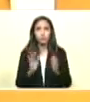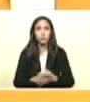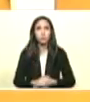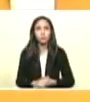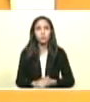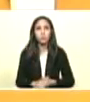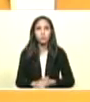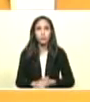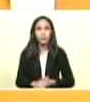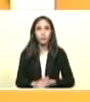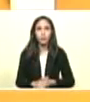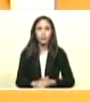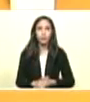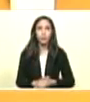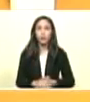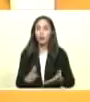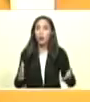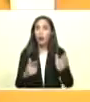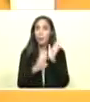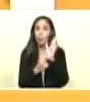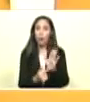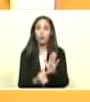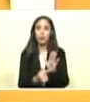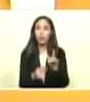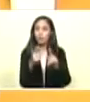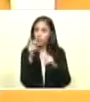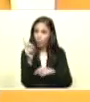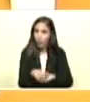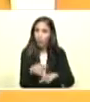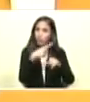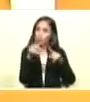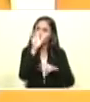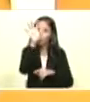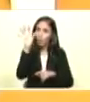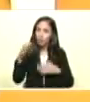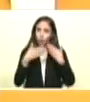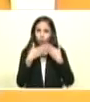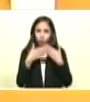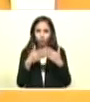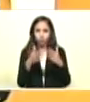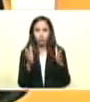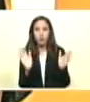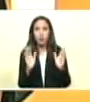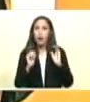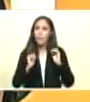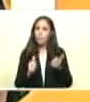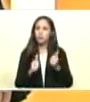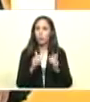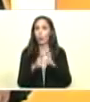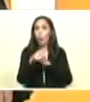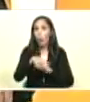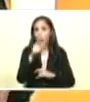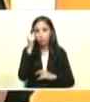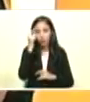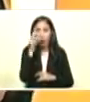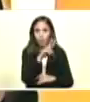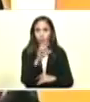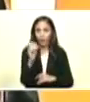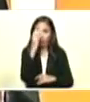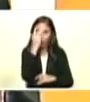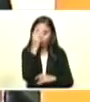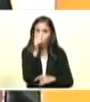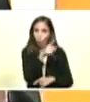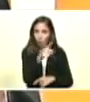Esta publicación internacional permitió que se iniciara el día de hoy, compatriotas que me